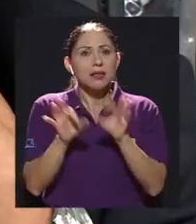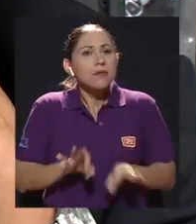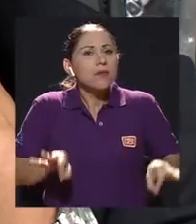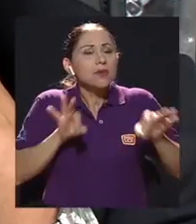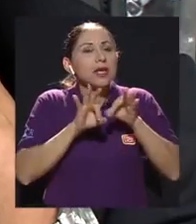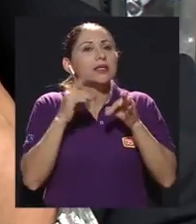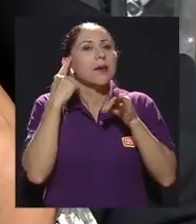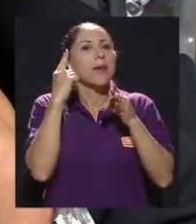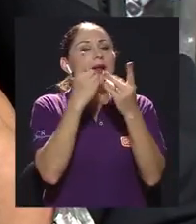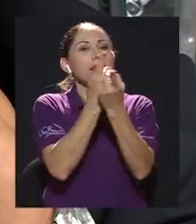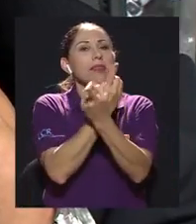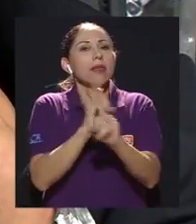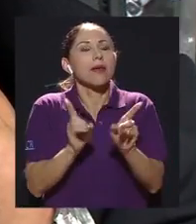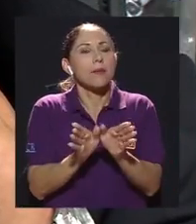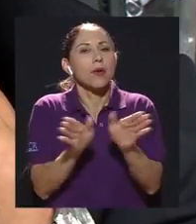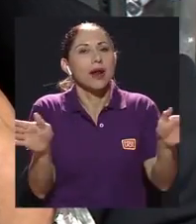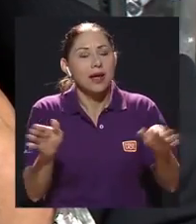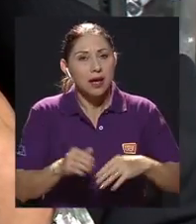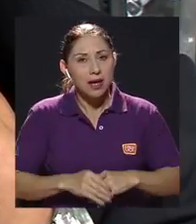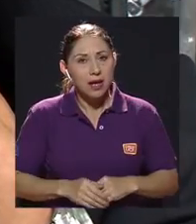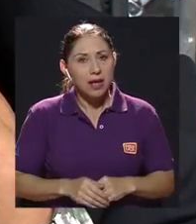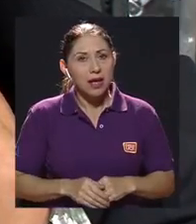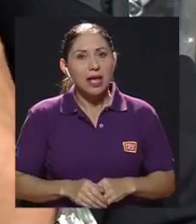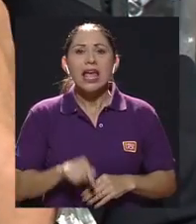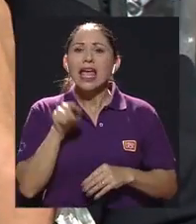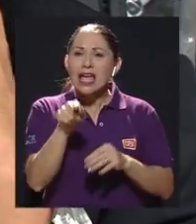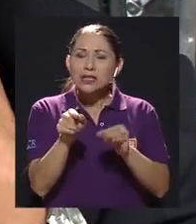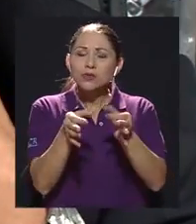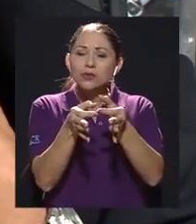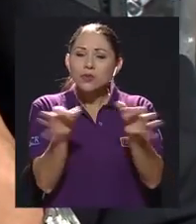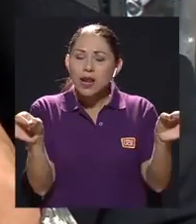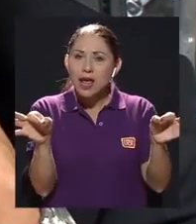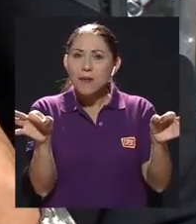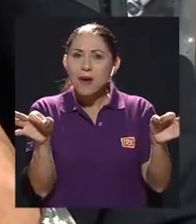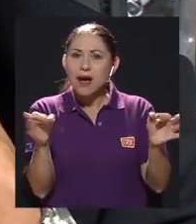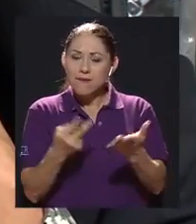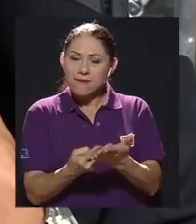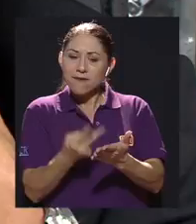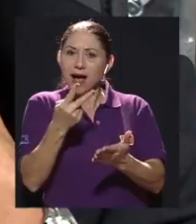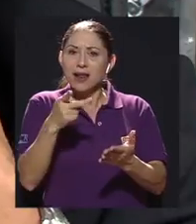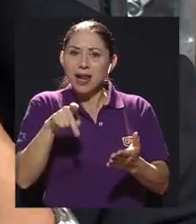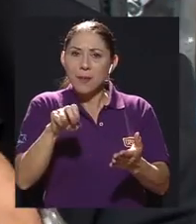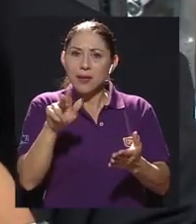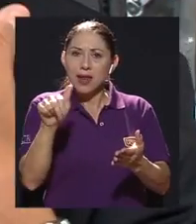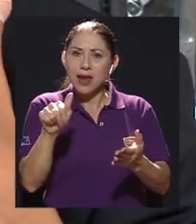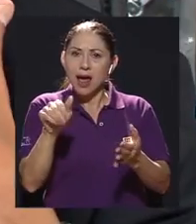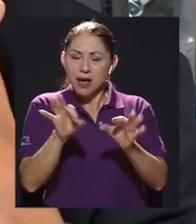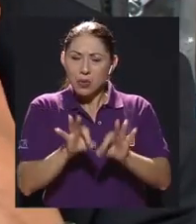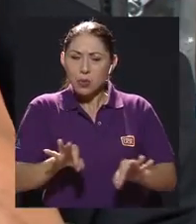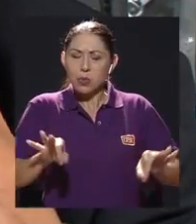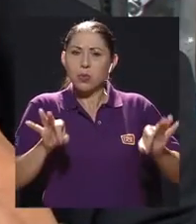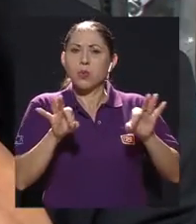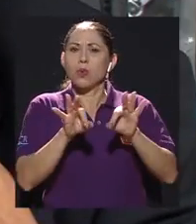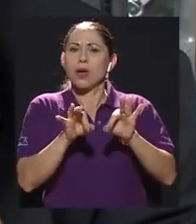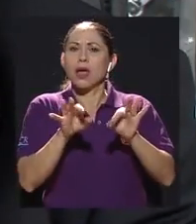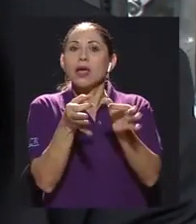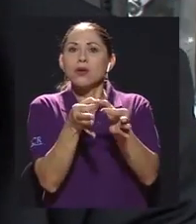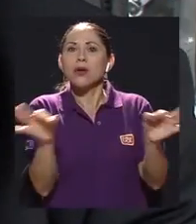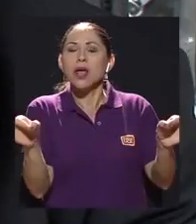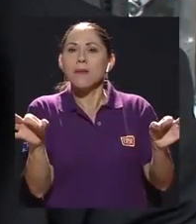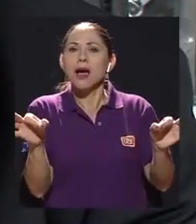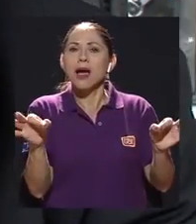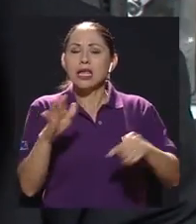general, es un lema que nos permite efectivamente volver a vernos